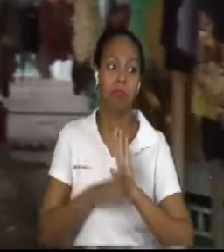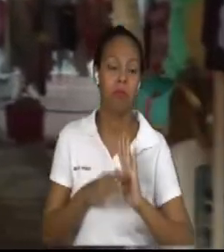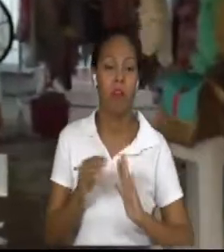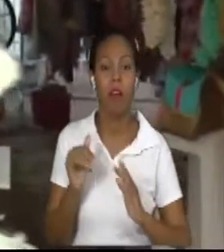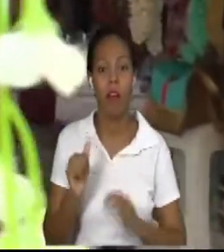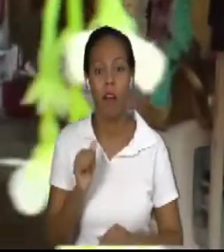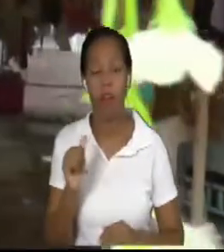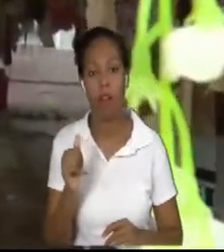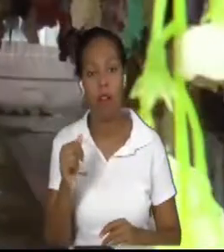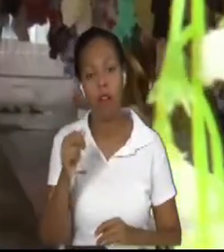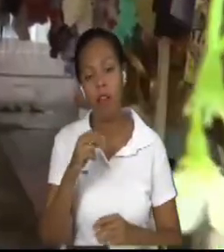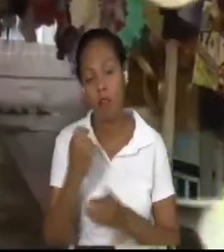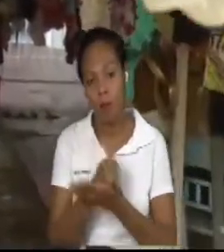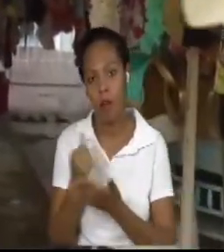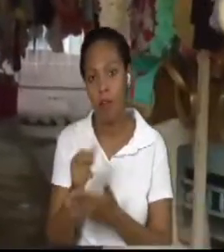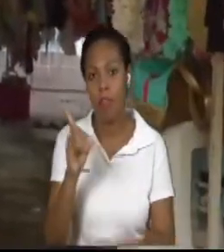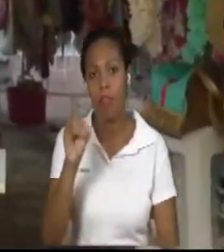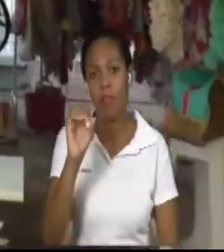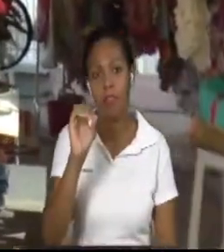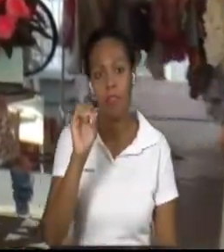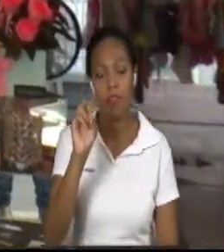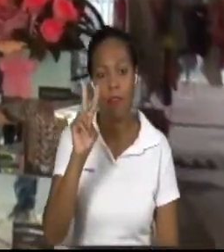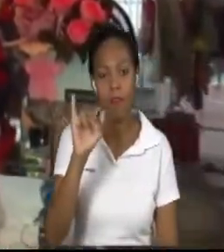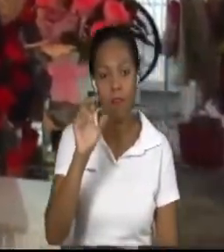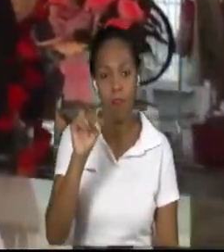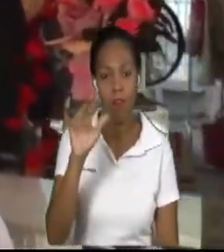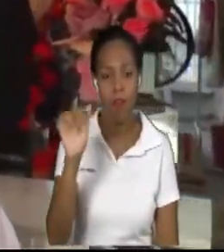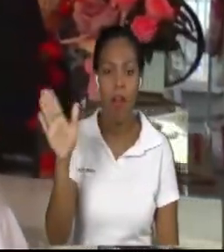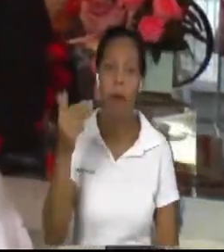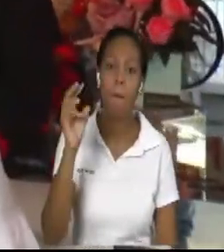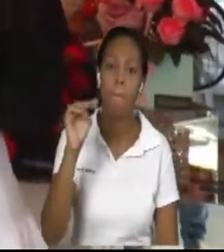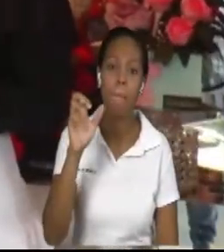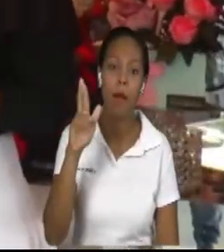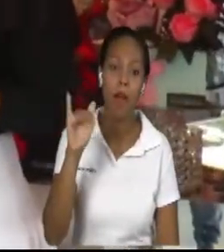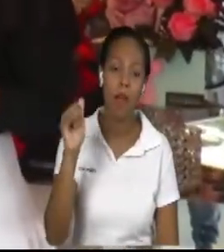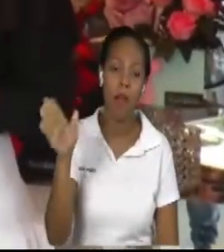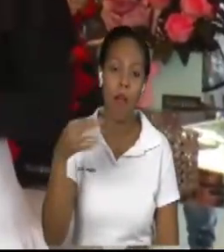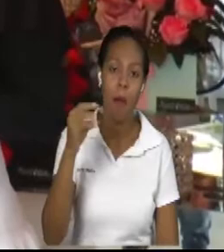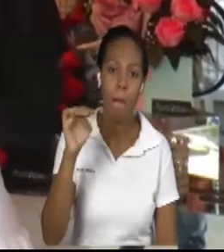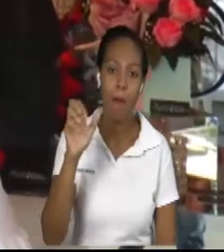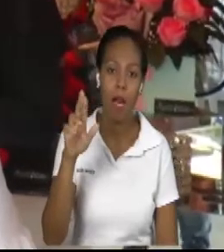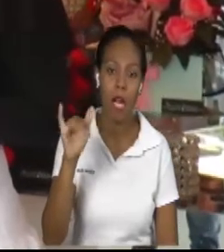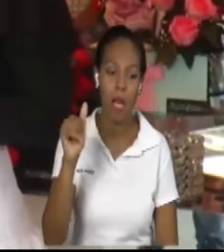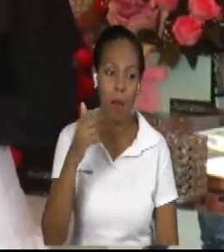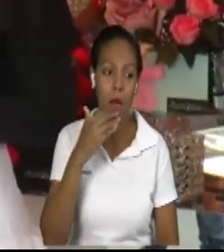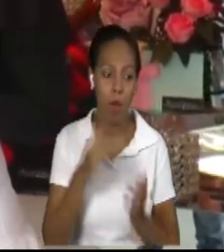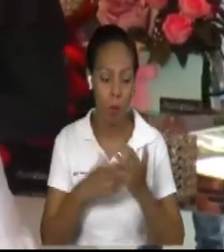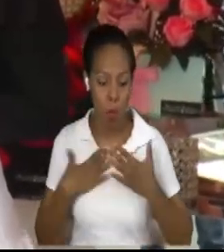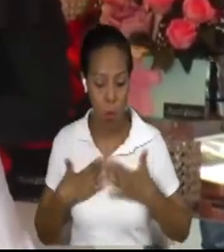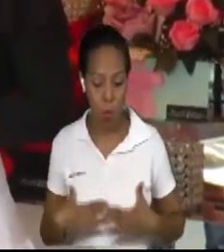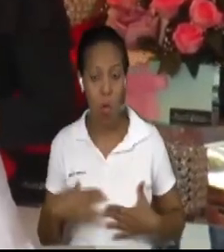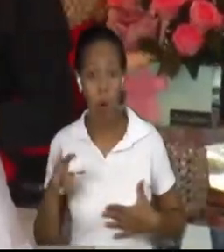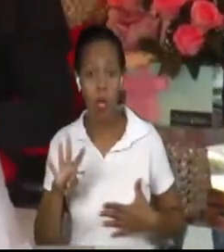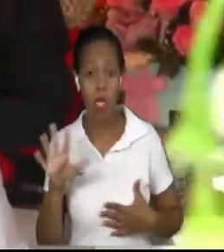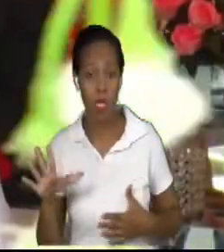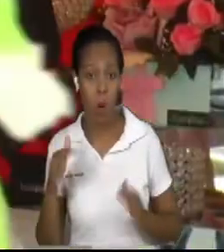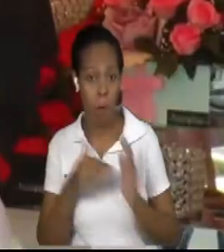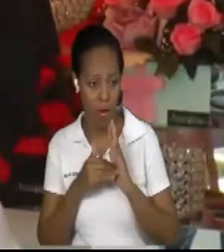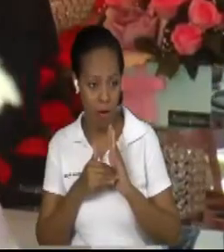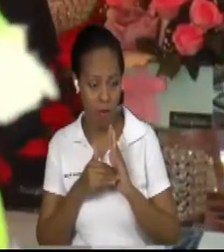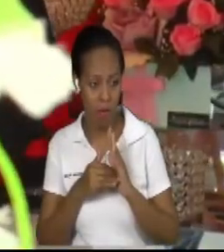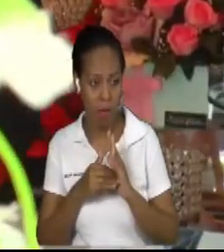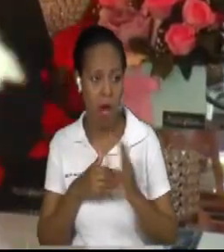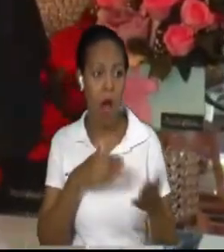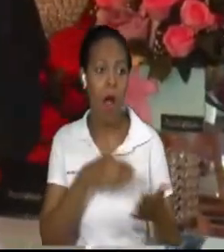Divina María María. Venimos con unos precios desde blusas desde 45 mil pesos